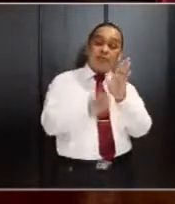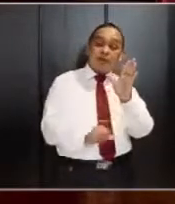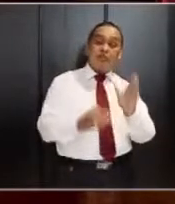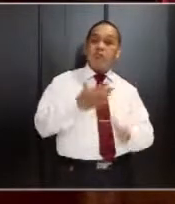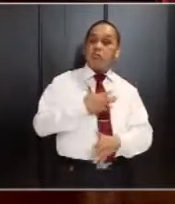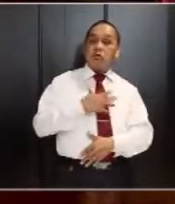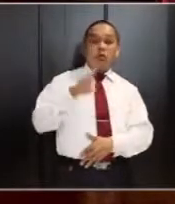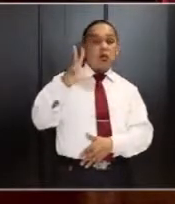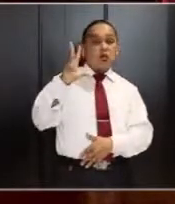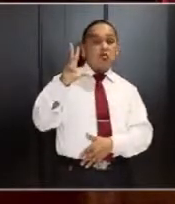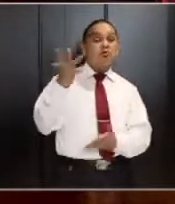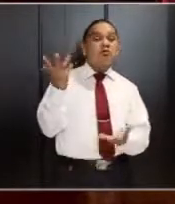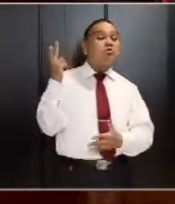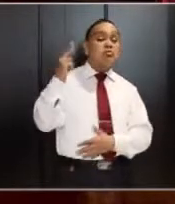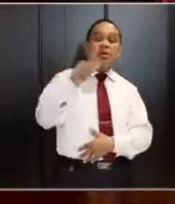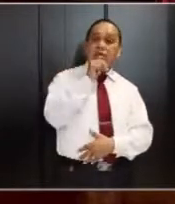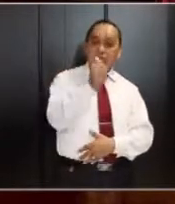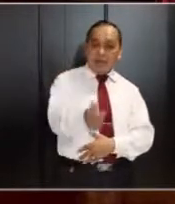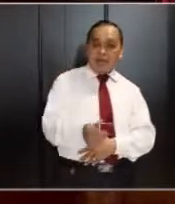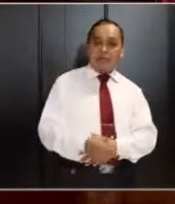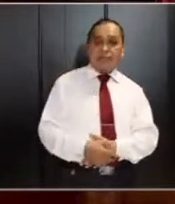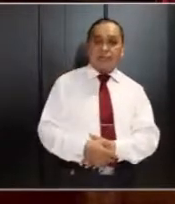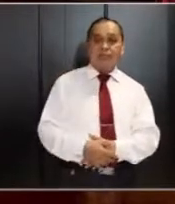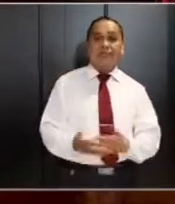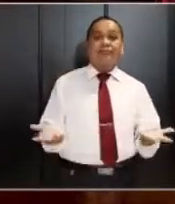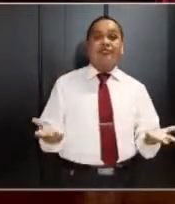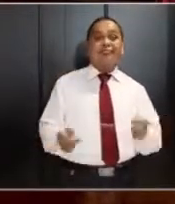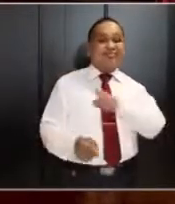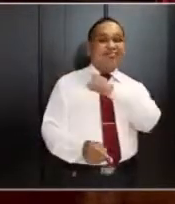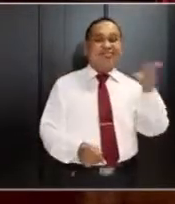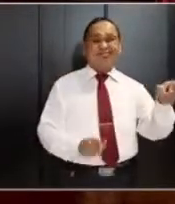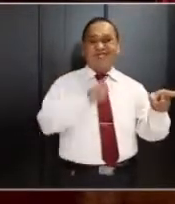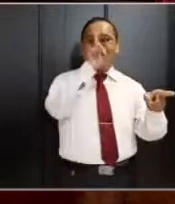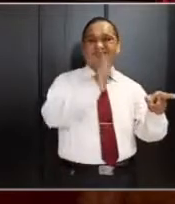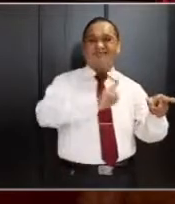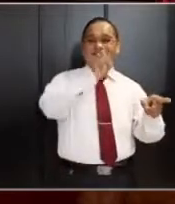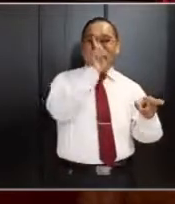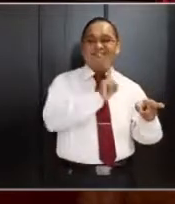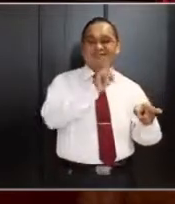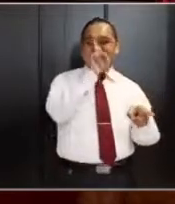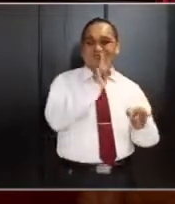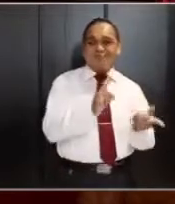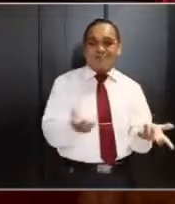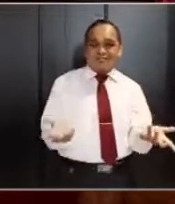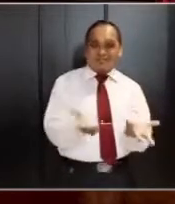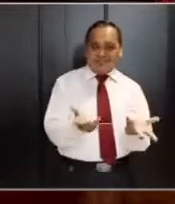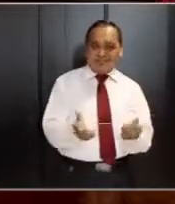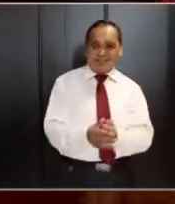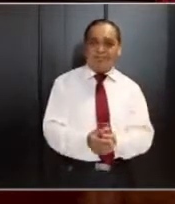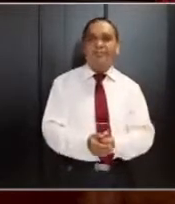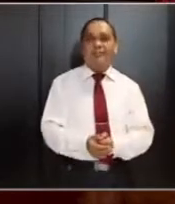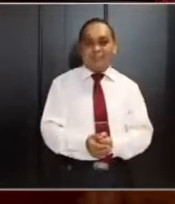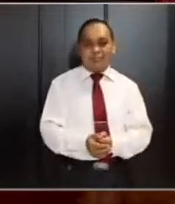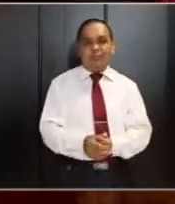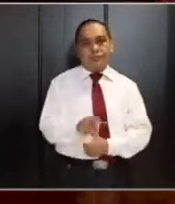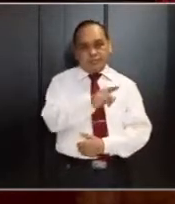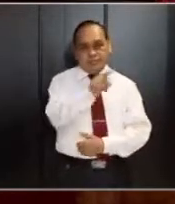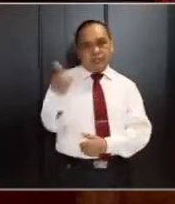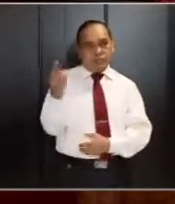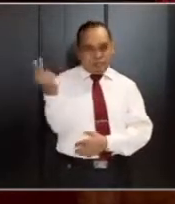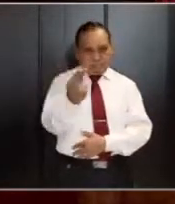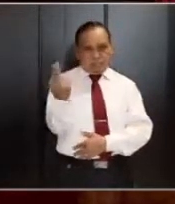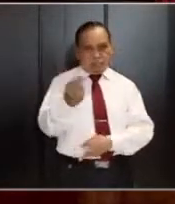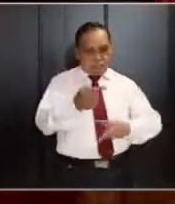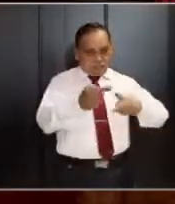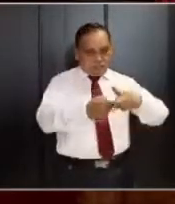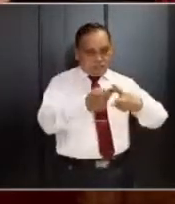es materialmente imposible, mentirosos. Por favor, no desinformen y al menos pues saquen las cuentas, los dedos,